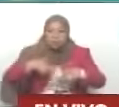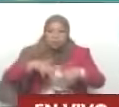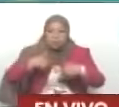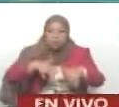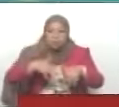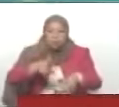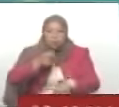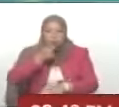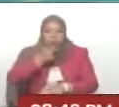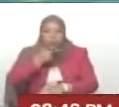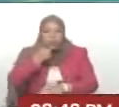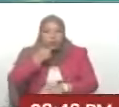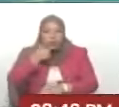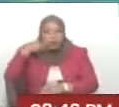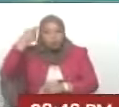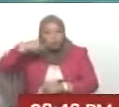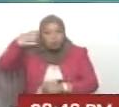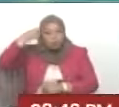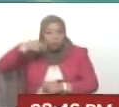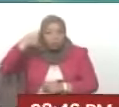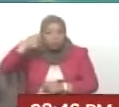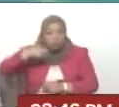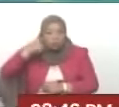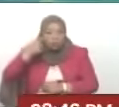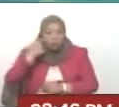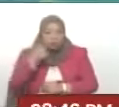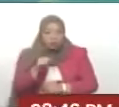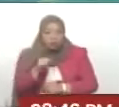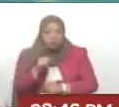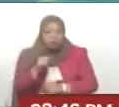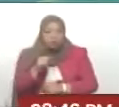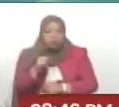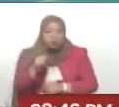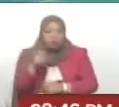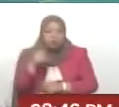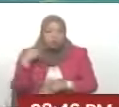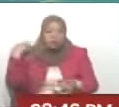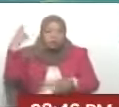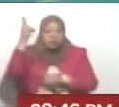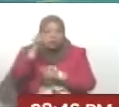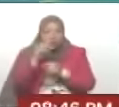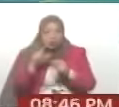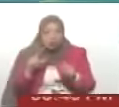gigantesca. Yo te di, mandé los videos. En la selva del Amazonas.